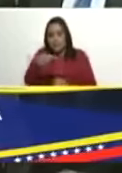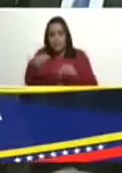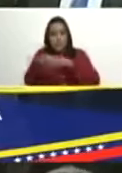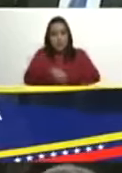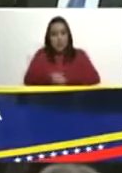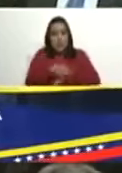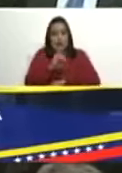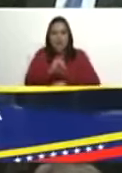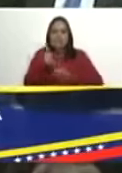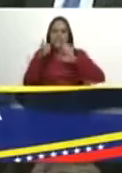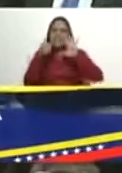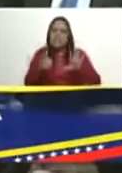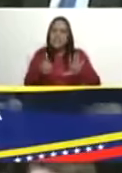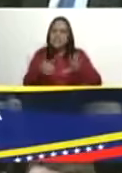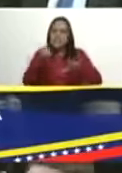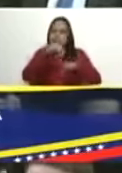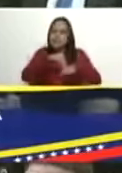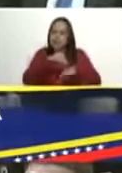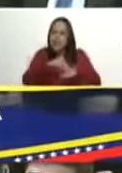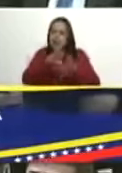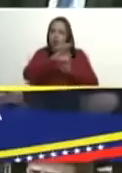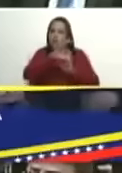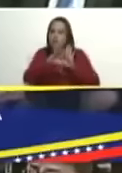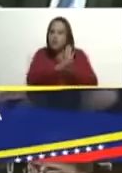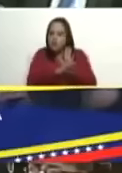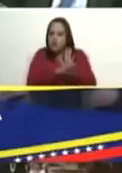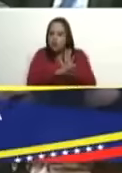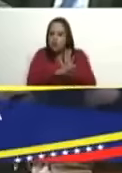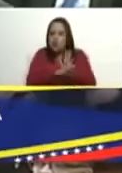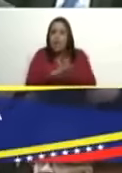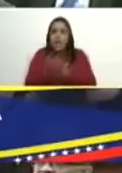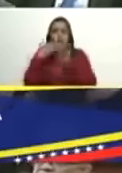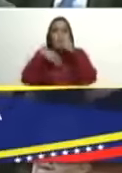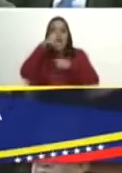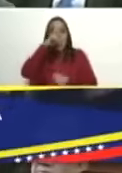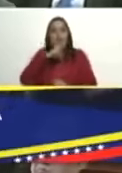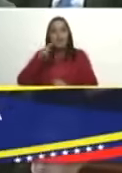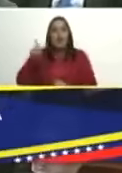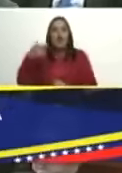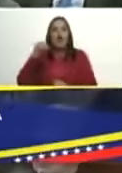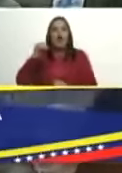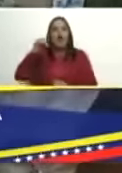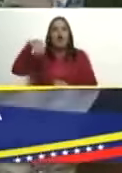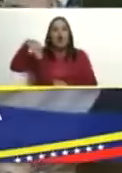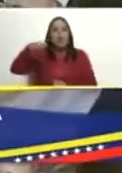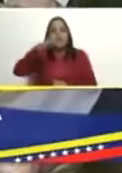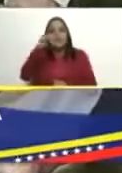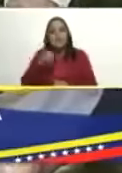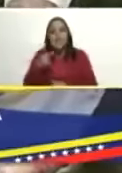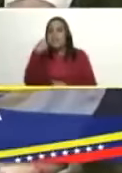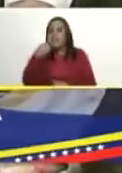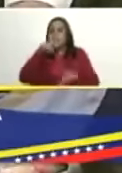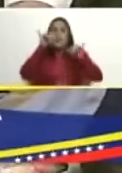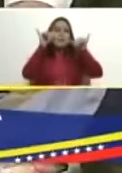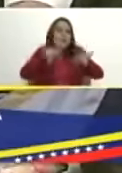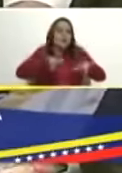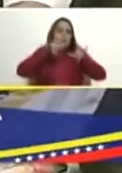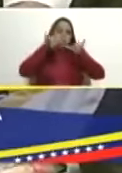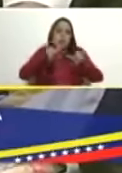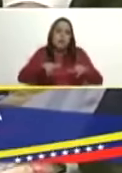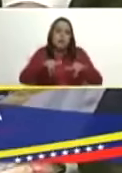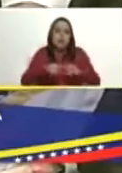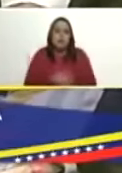las seis llamadas constituciones de Gómez. Y dicen exactamente lo mismo. La